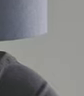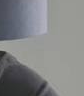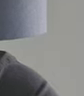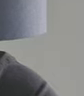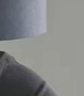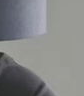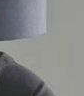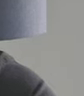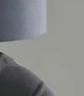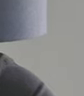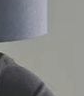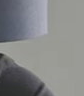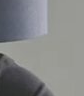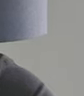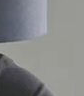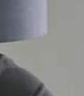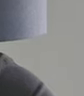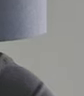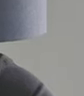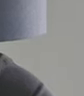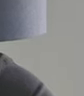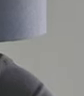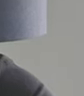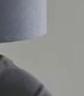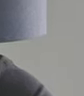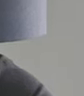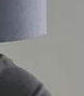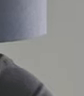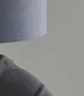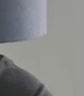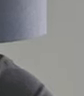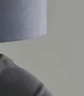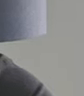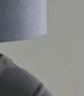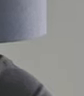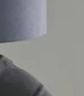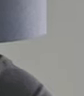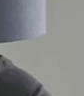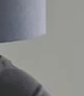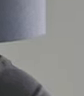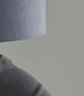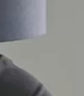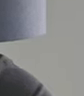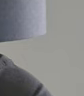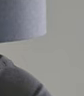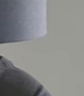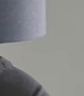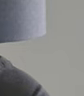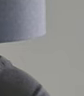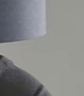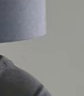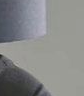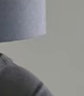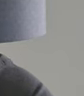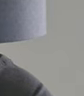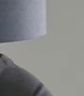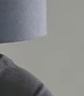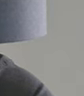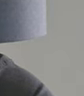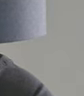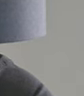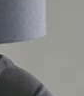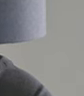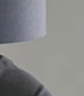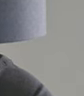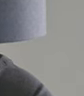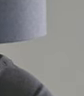¿Qué tal? Les habla Jorge Armando Rocha. Indica el presidente López Obrador que el Poder Judicial está corrompido. Pone diversos ejemplos de cómo han atentado